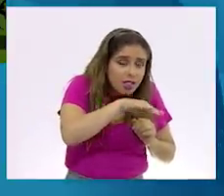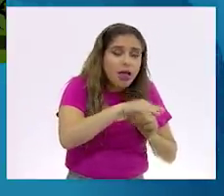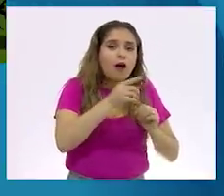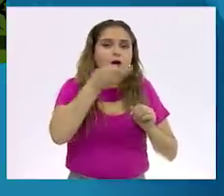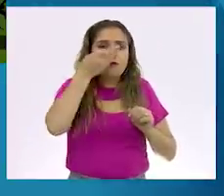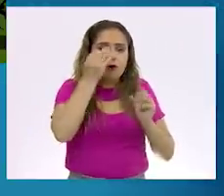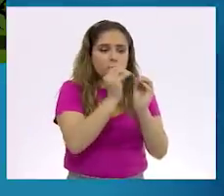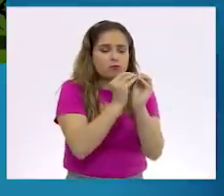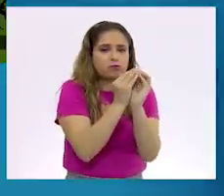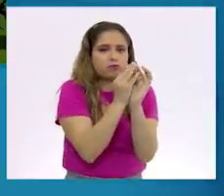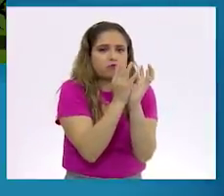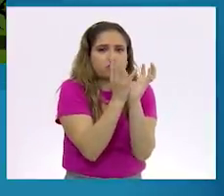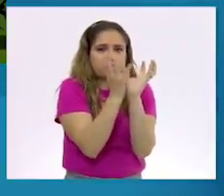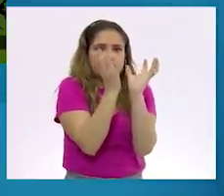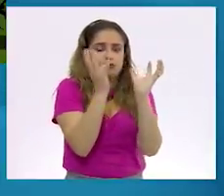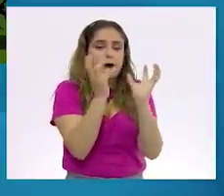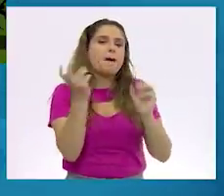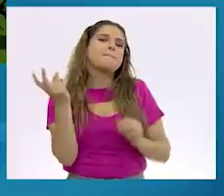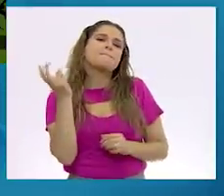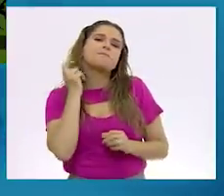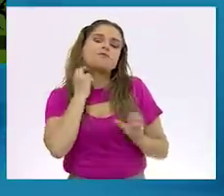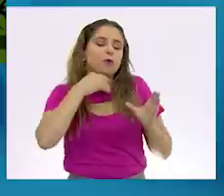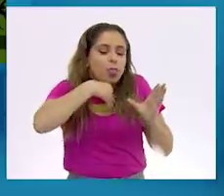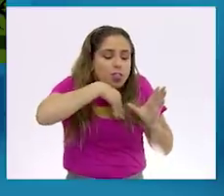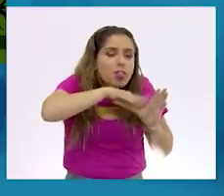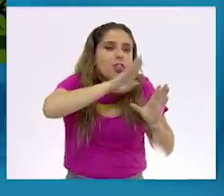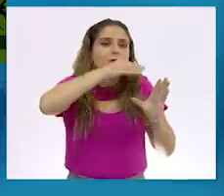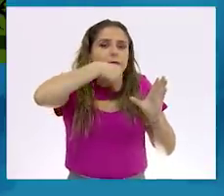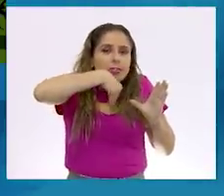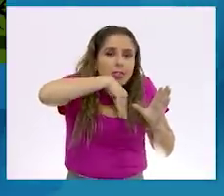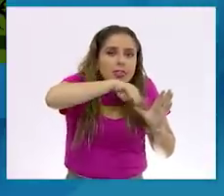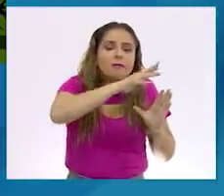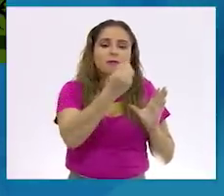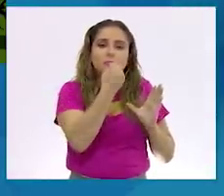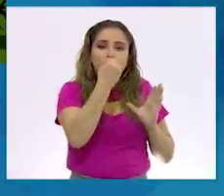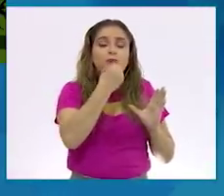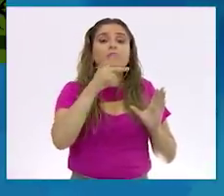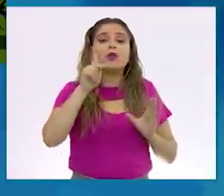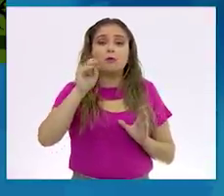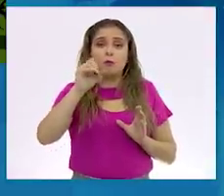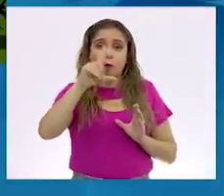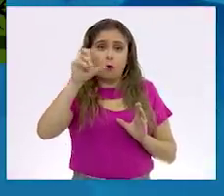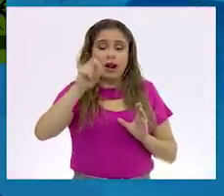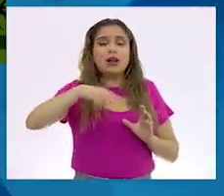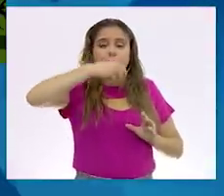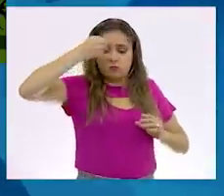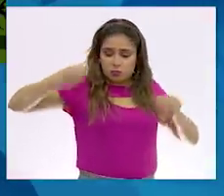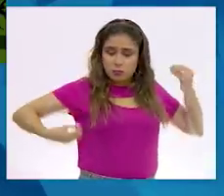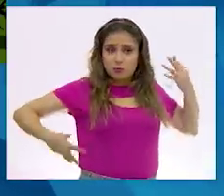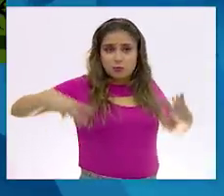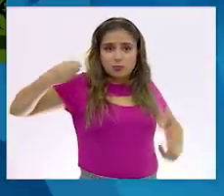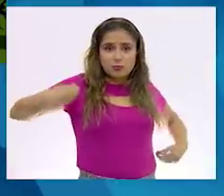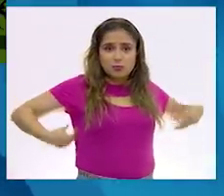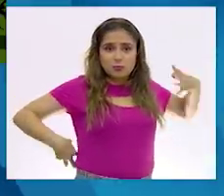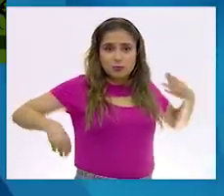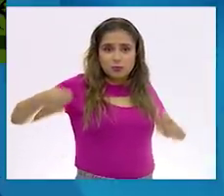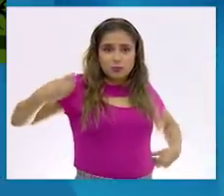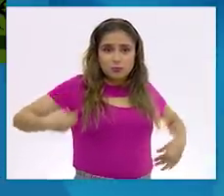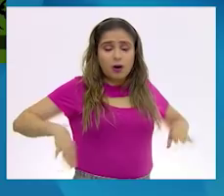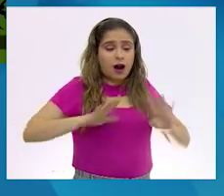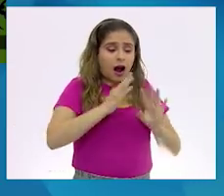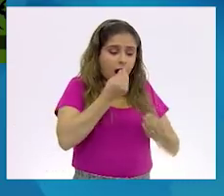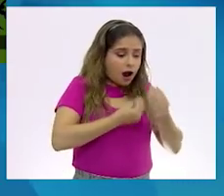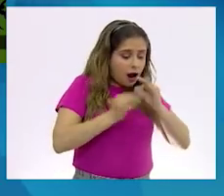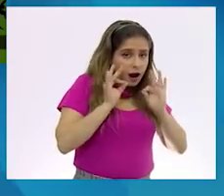flor. Mientras el murciélago lame el néctar, el polen cae en el diminuto trasero del animal. Al terminar de comer,